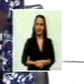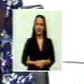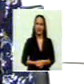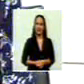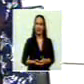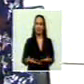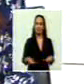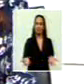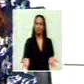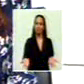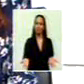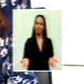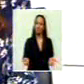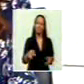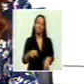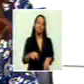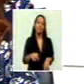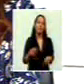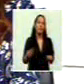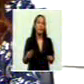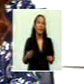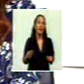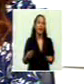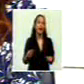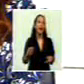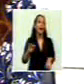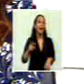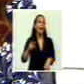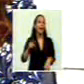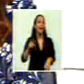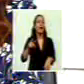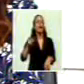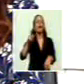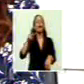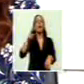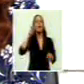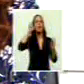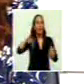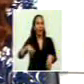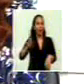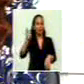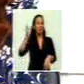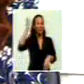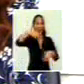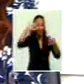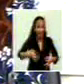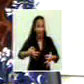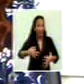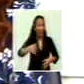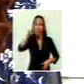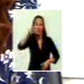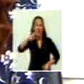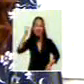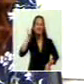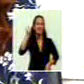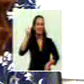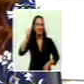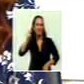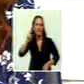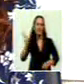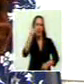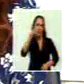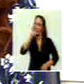De... Bueno, de la partida del general, pero los grandes no se mueren nunca. Los grandes permanecen en la historia.